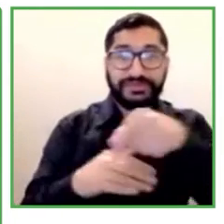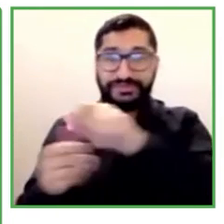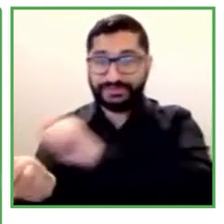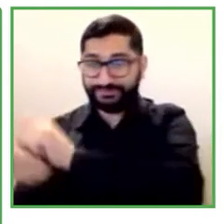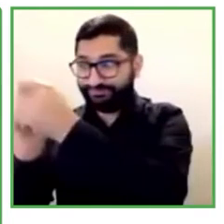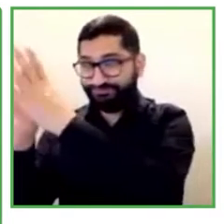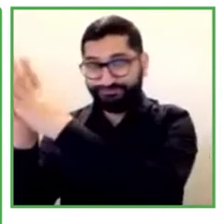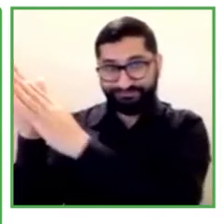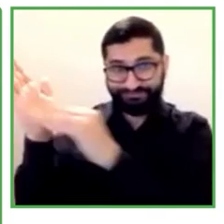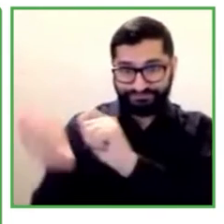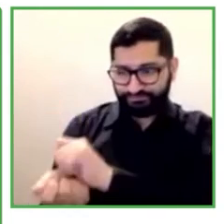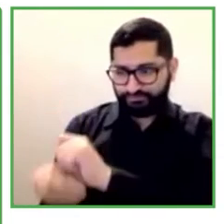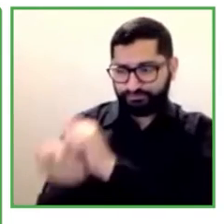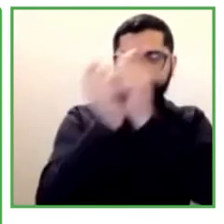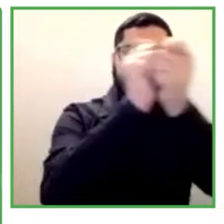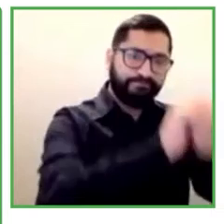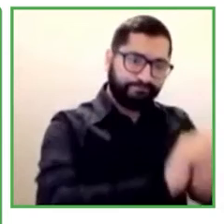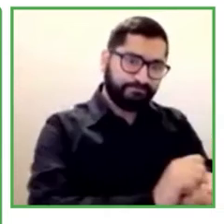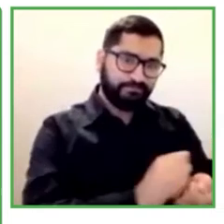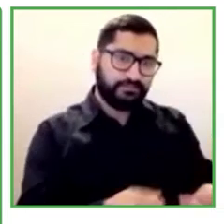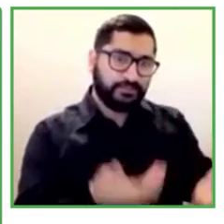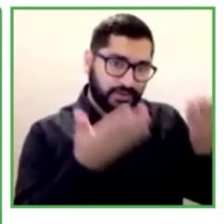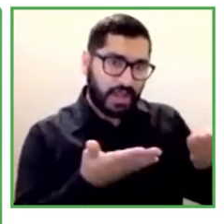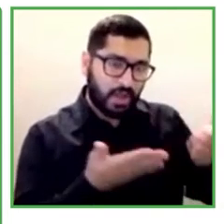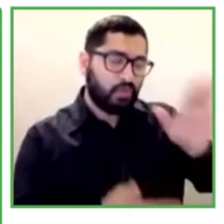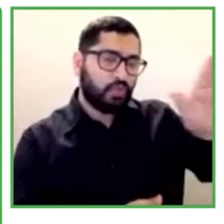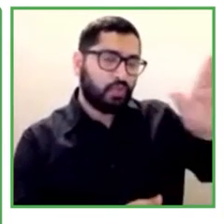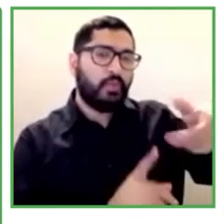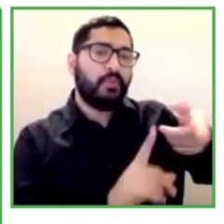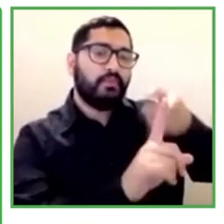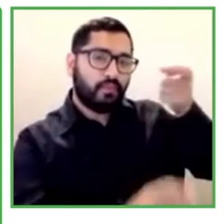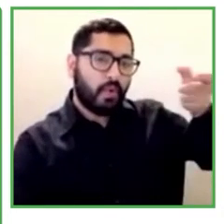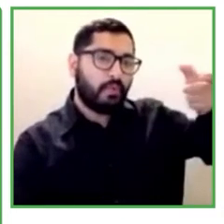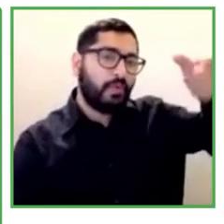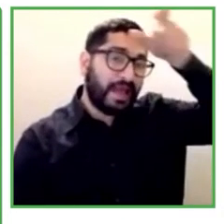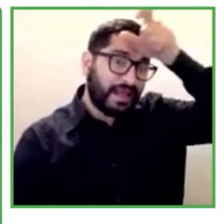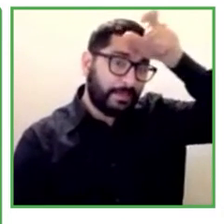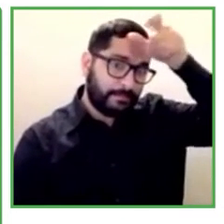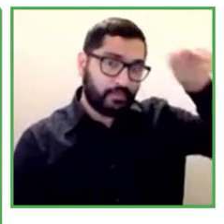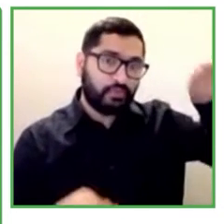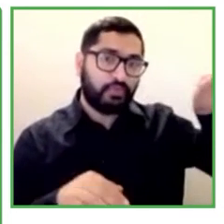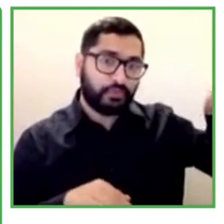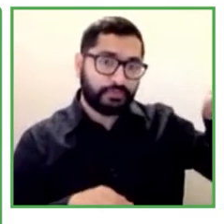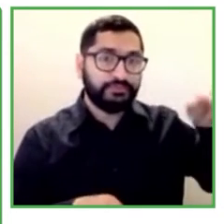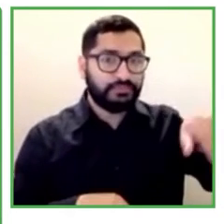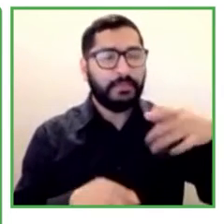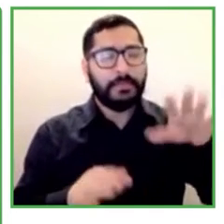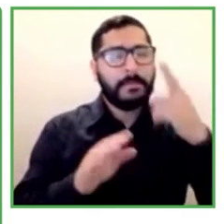en más de 200 organizaciones.